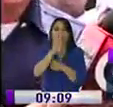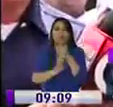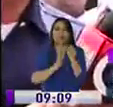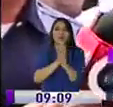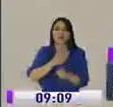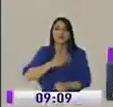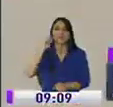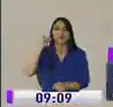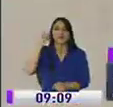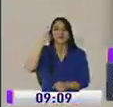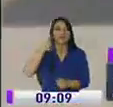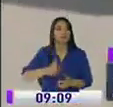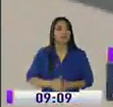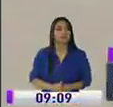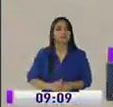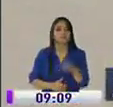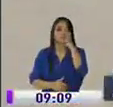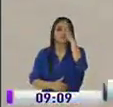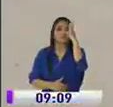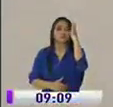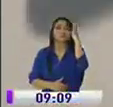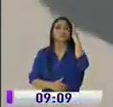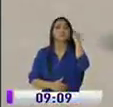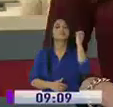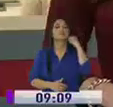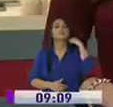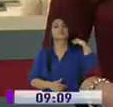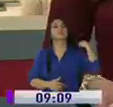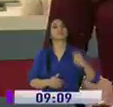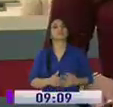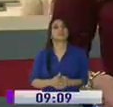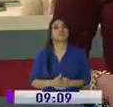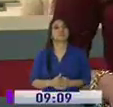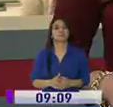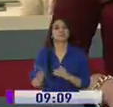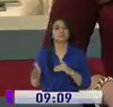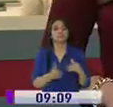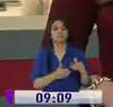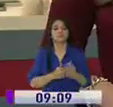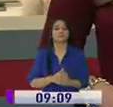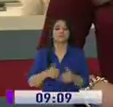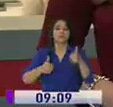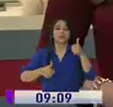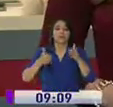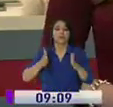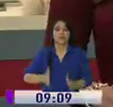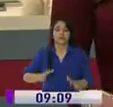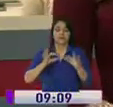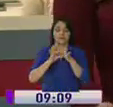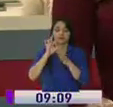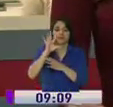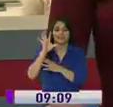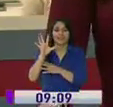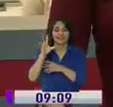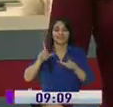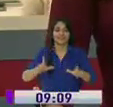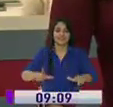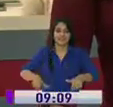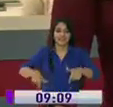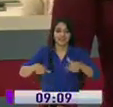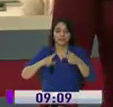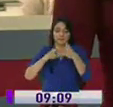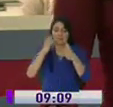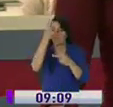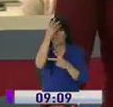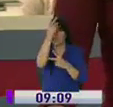gobierno. Informó Mari Carmen Falconi. Mientras tanto, el binomio presidencial de Alianza País, conformado por Lenín Moreno y Jorge